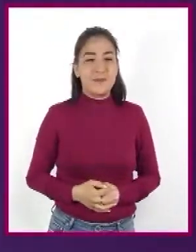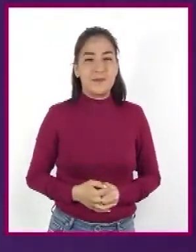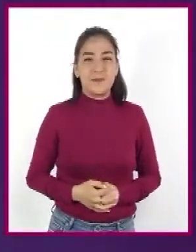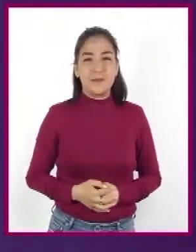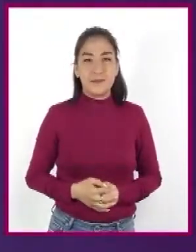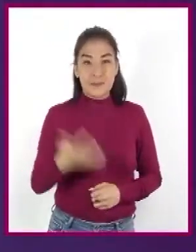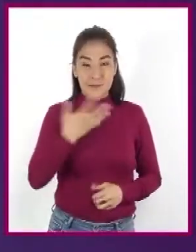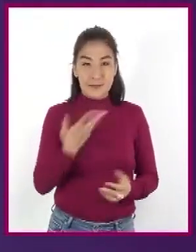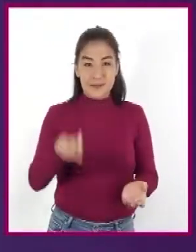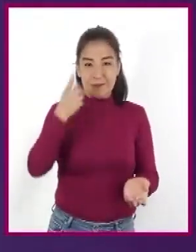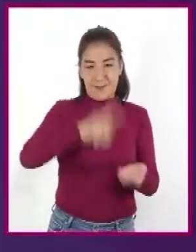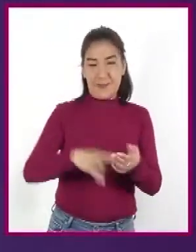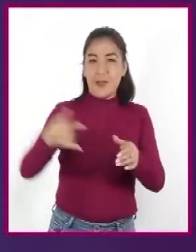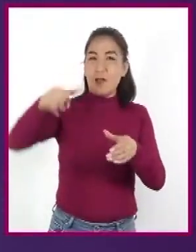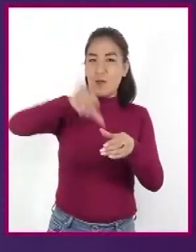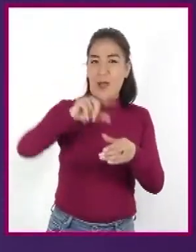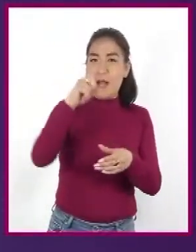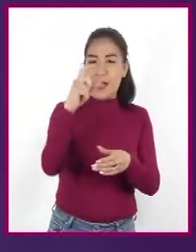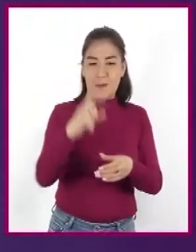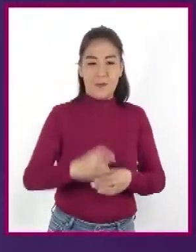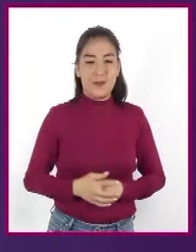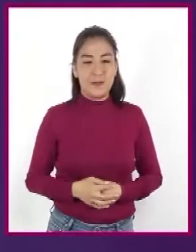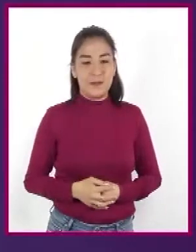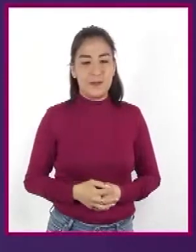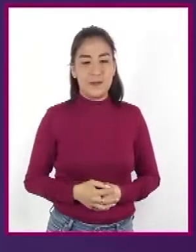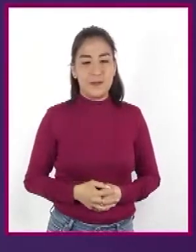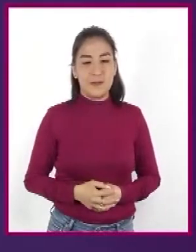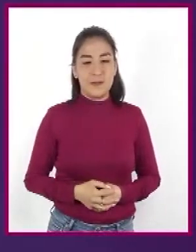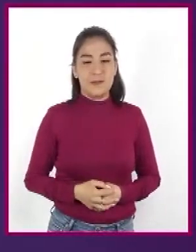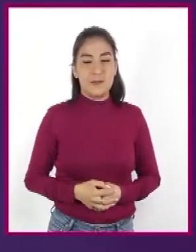Contiene agua. Vamos a ponerle agua aquí.